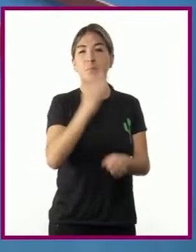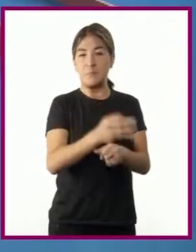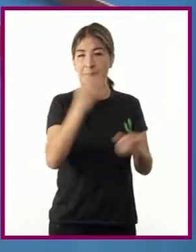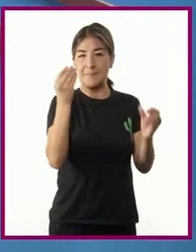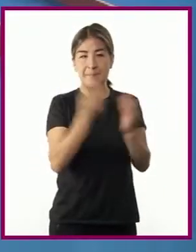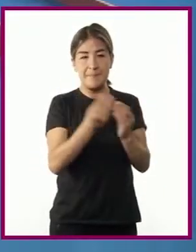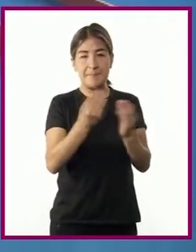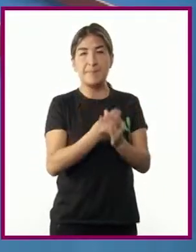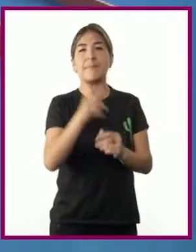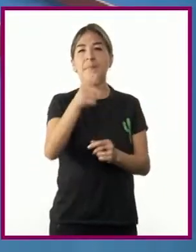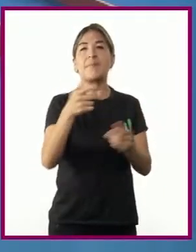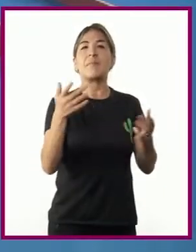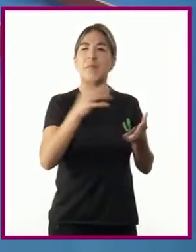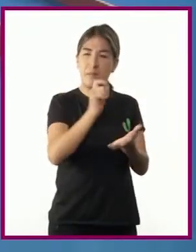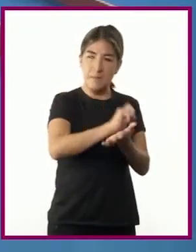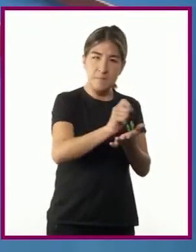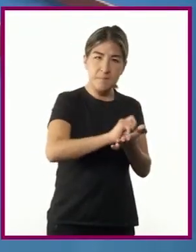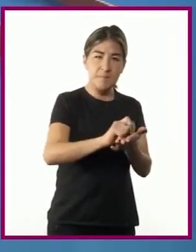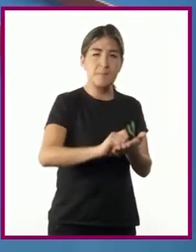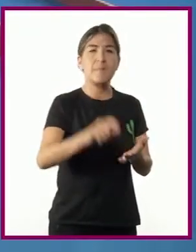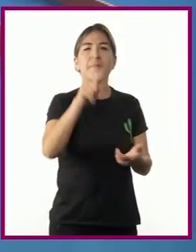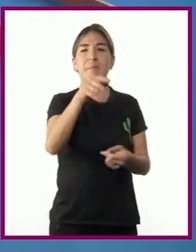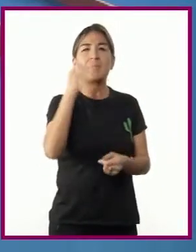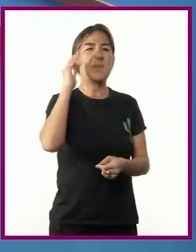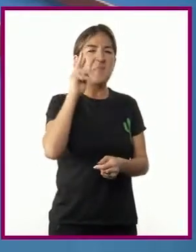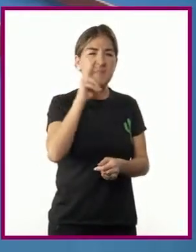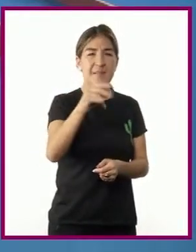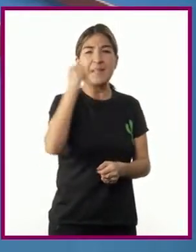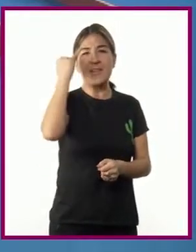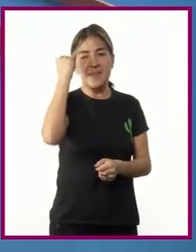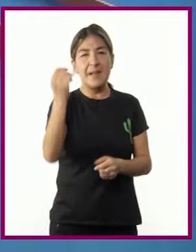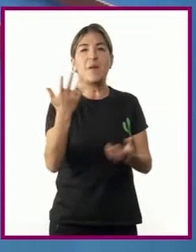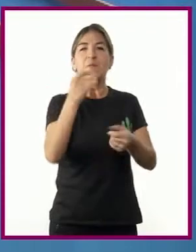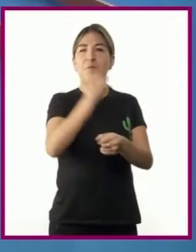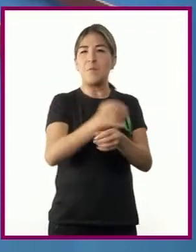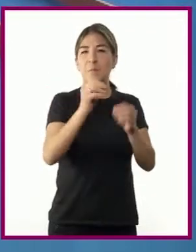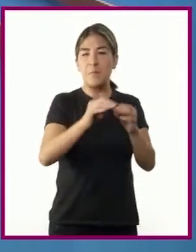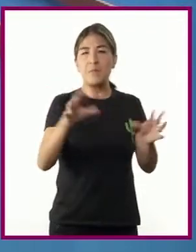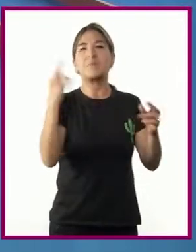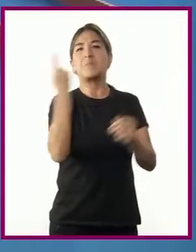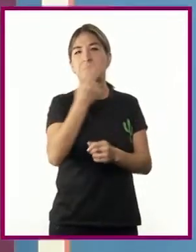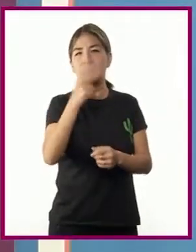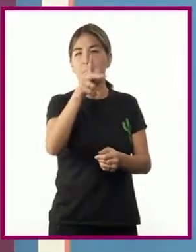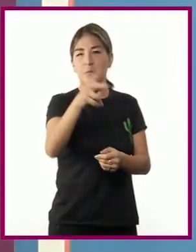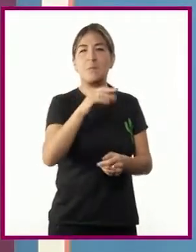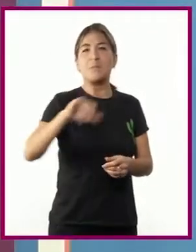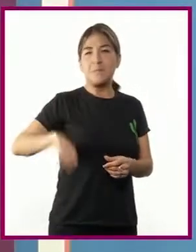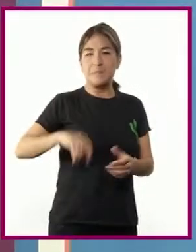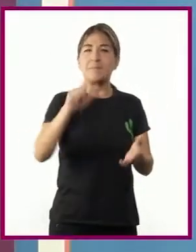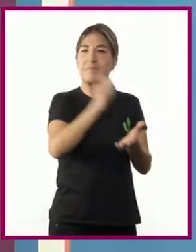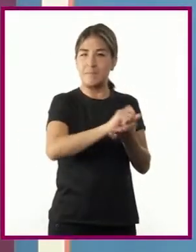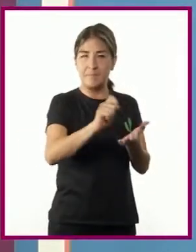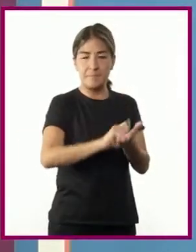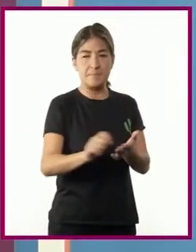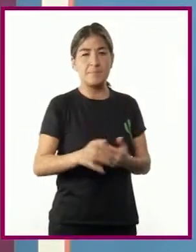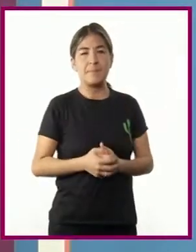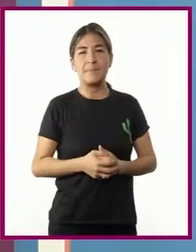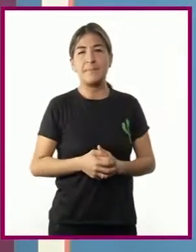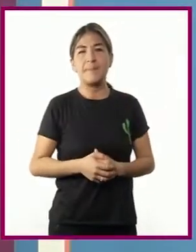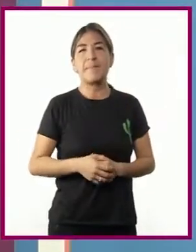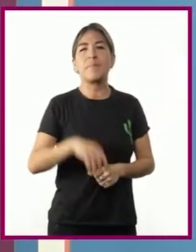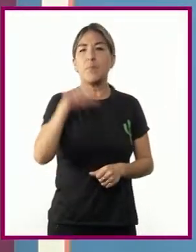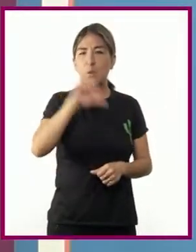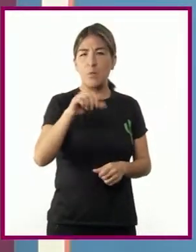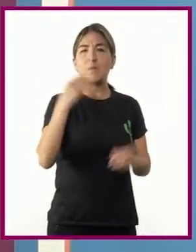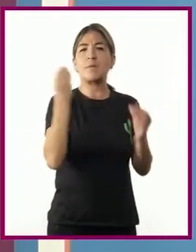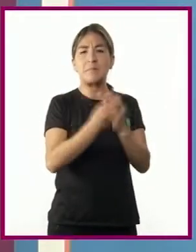sesión realicen anotaciones de las ideas o información que consideren de interés. En esta sesión